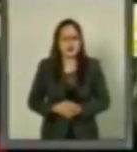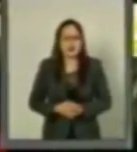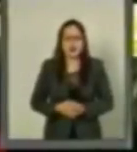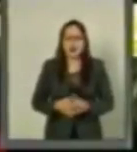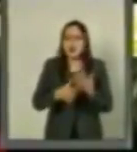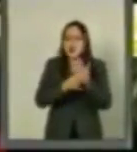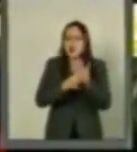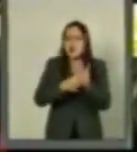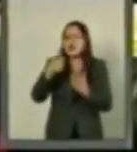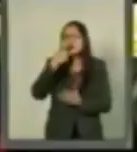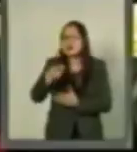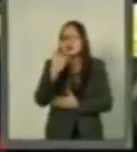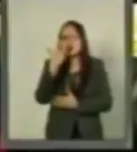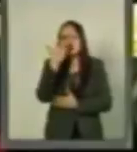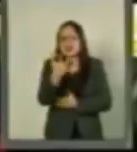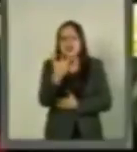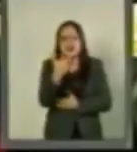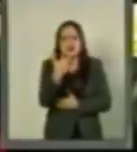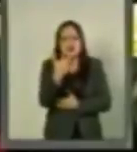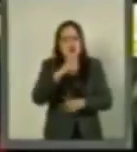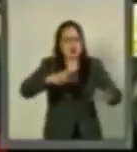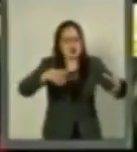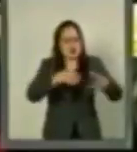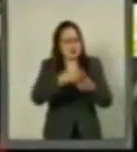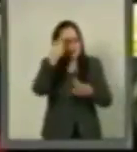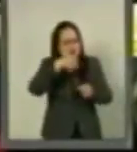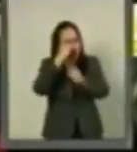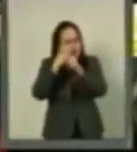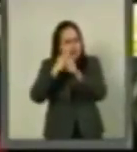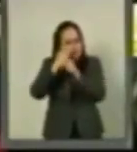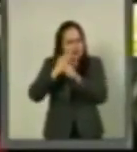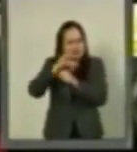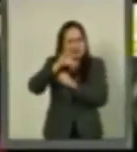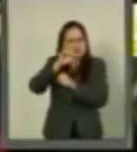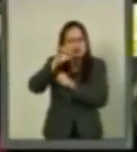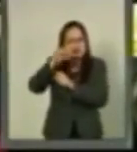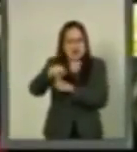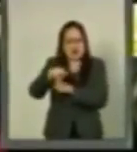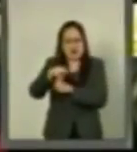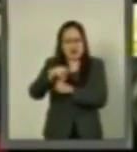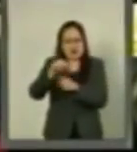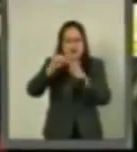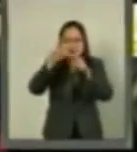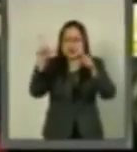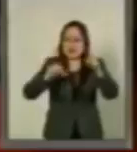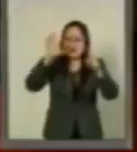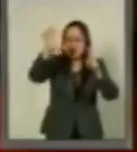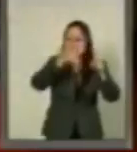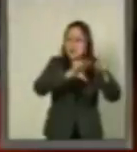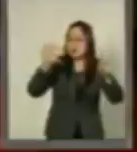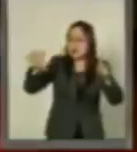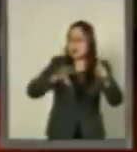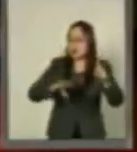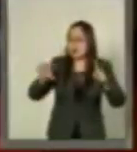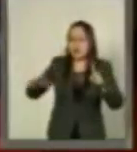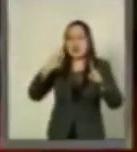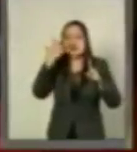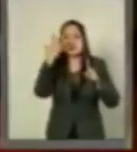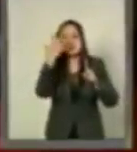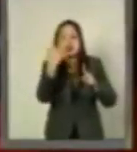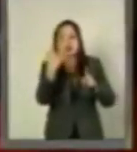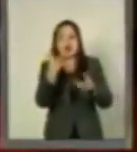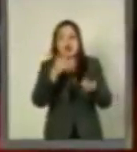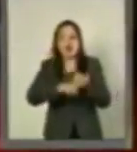Ustedes no refieren a 5 centros de fusión de inteligencia, CISEN, en cada región, 5, con una inversión de más